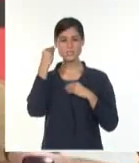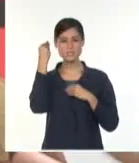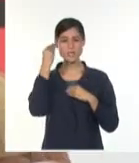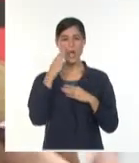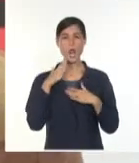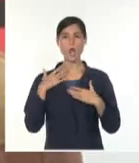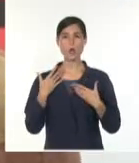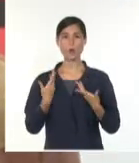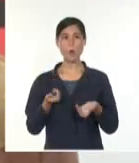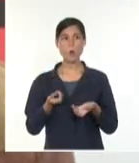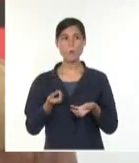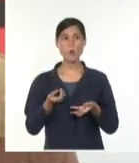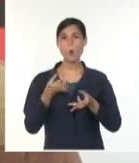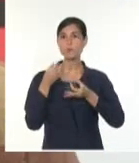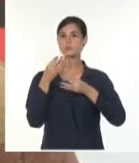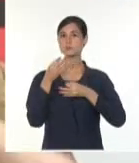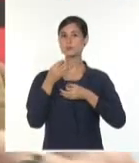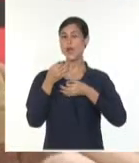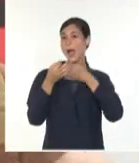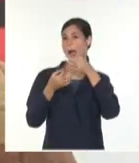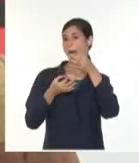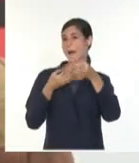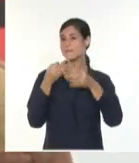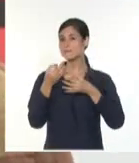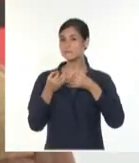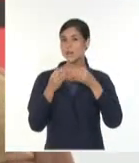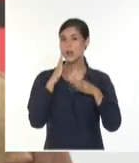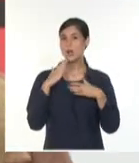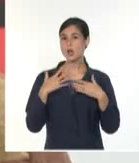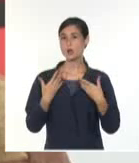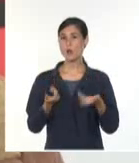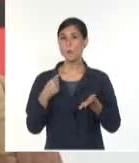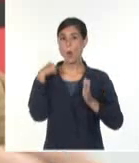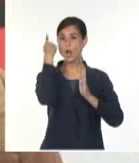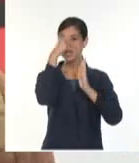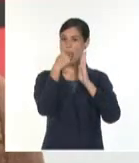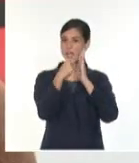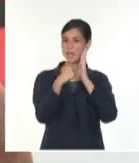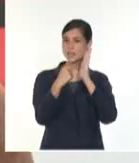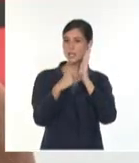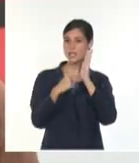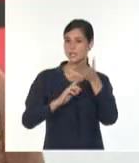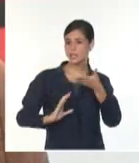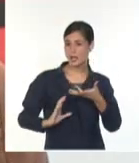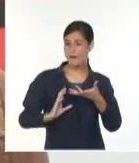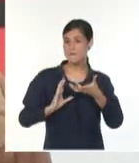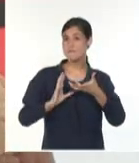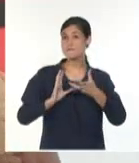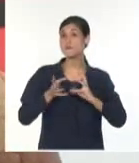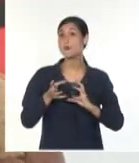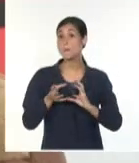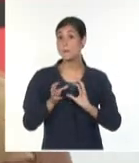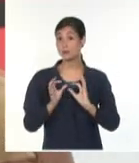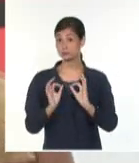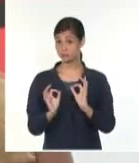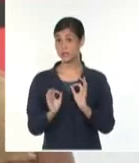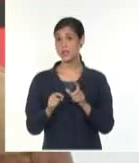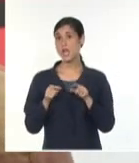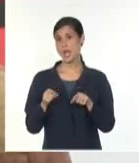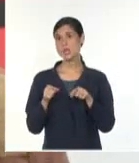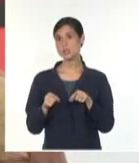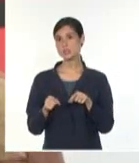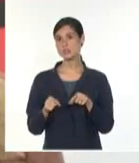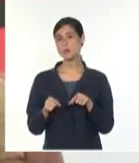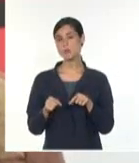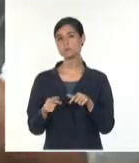donde además existen evidencias eh científicas donde existen muchas referencias que hay que tener en cuenta a la hora de